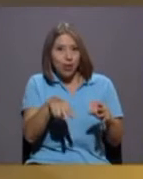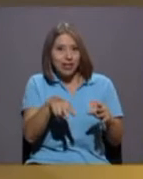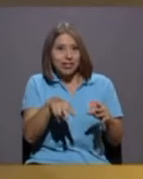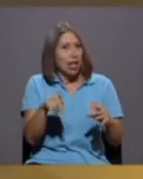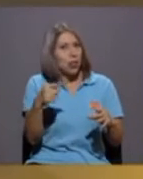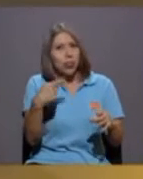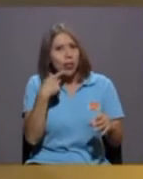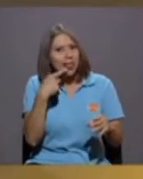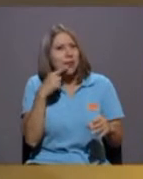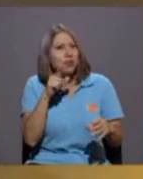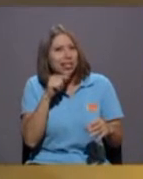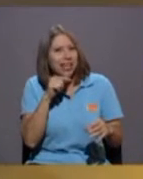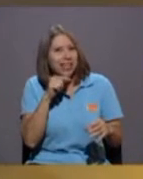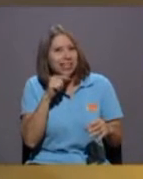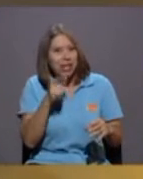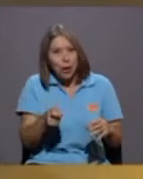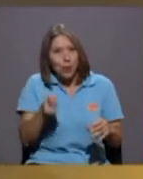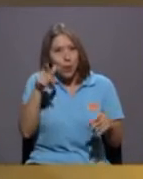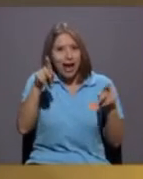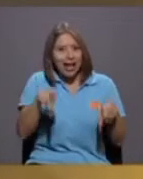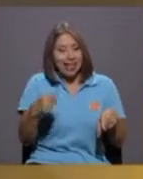observa ese billete morado,